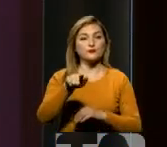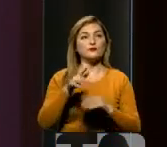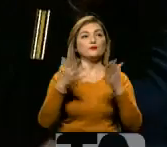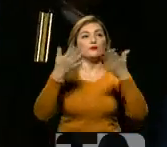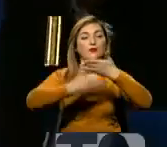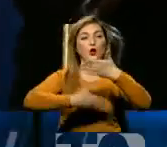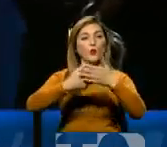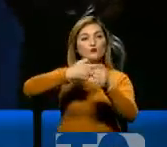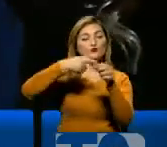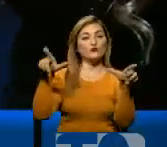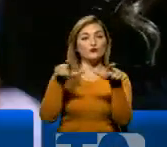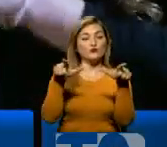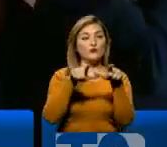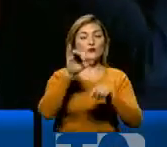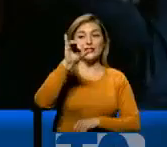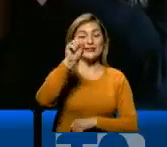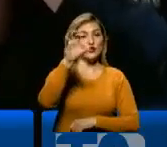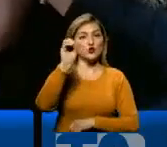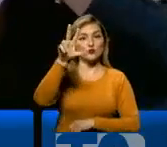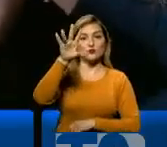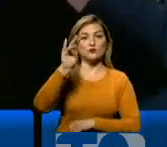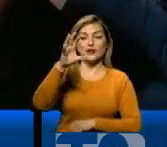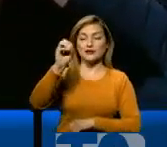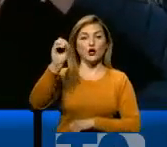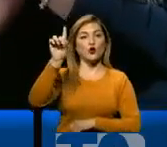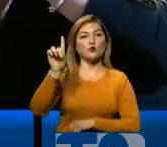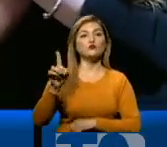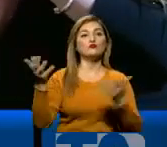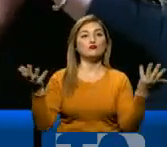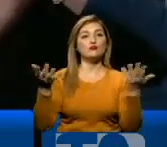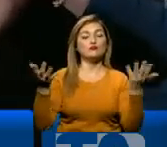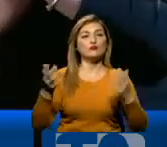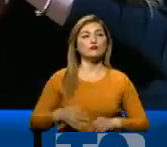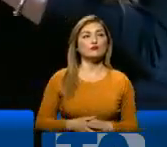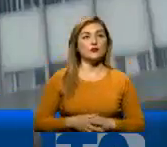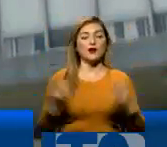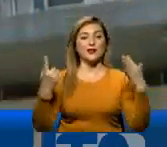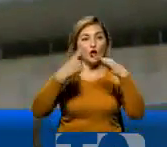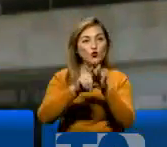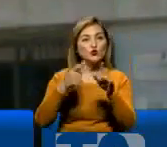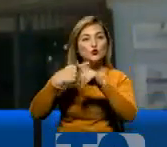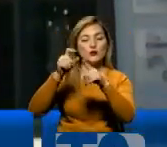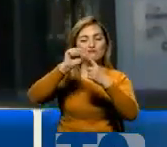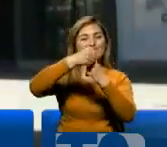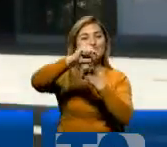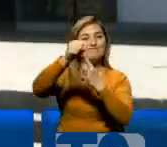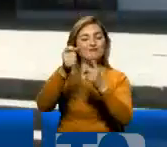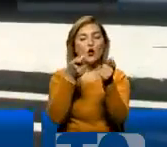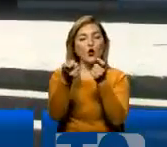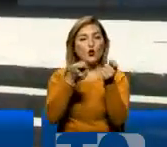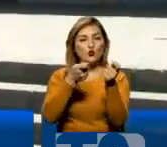recibirla. La certificación ISO 37001 supone la inclusión de algunos sistemas de